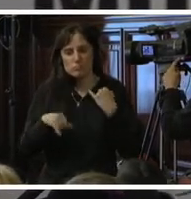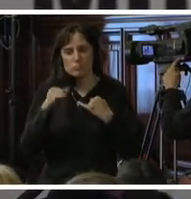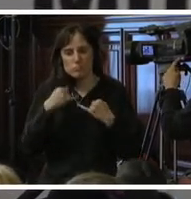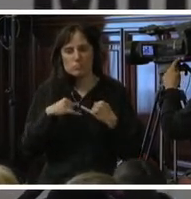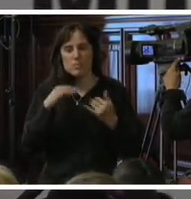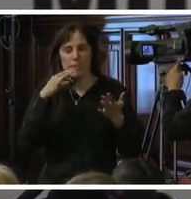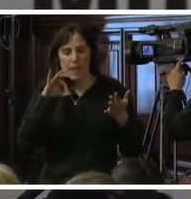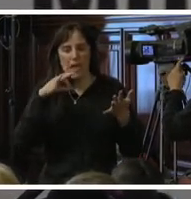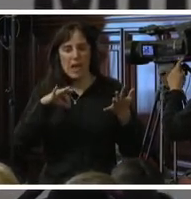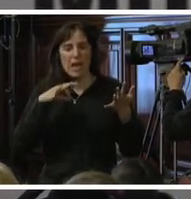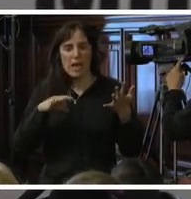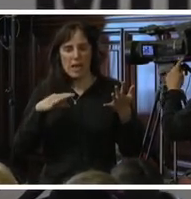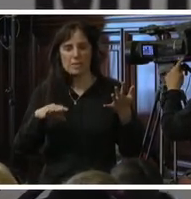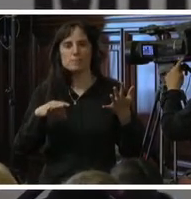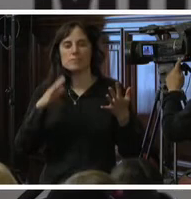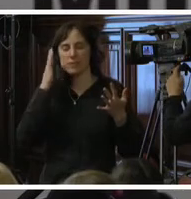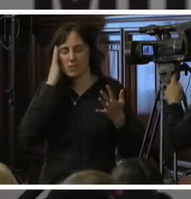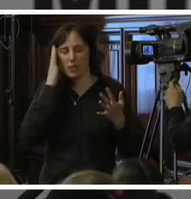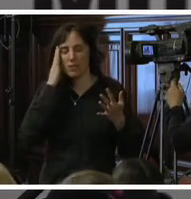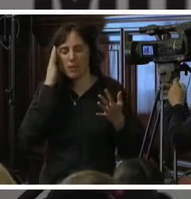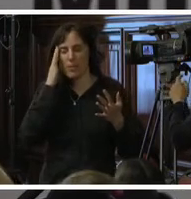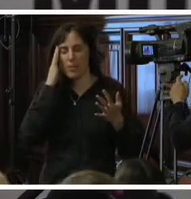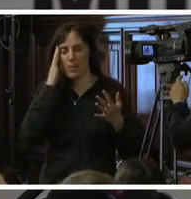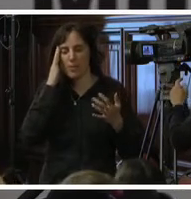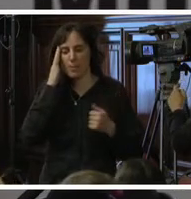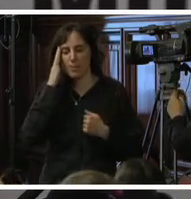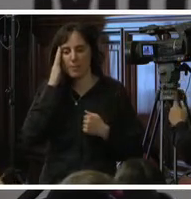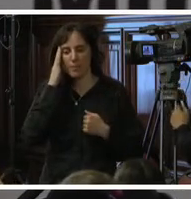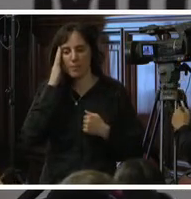greatest growth industry in recent years.